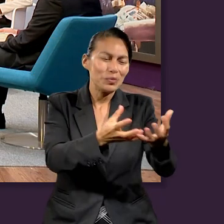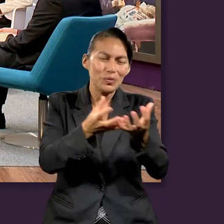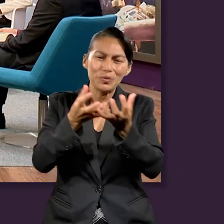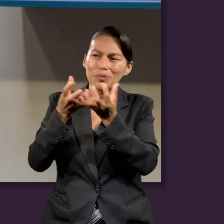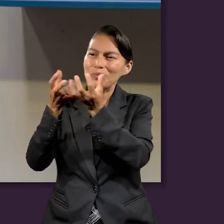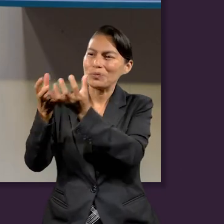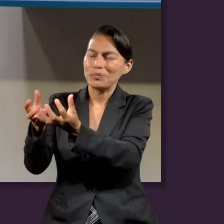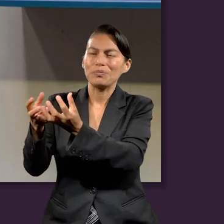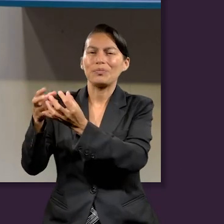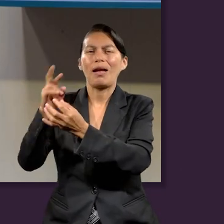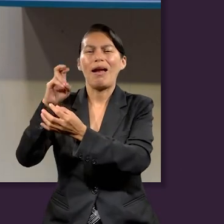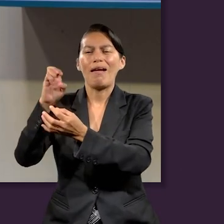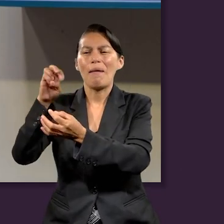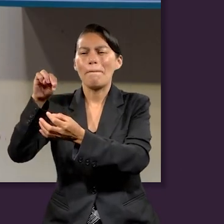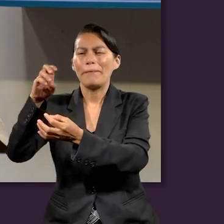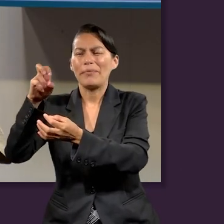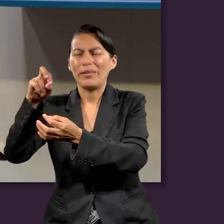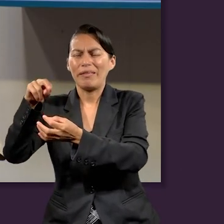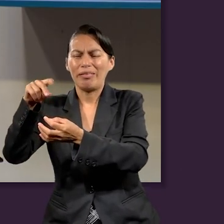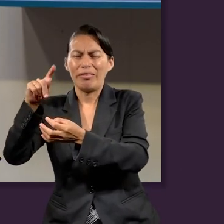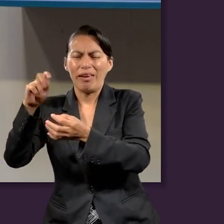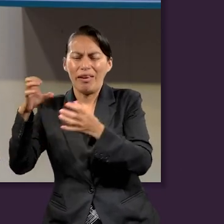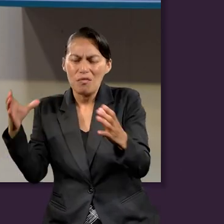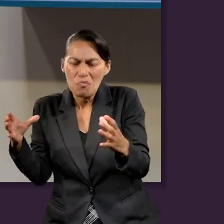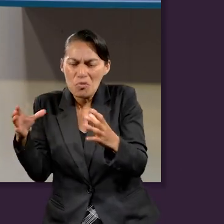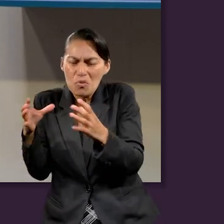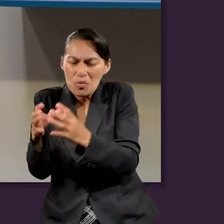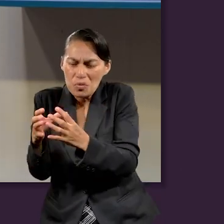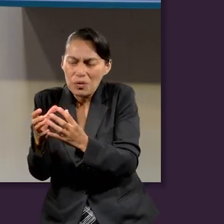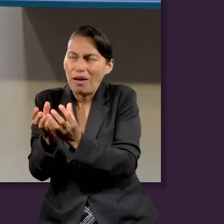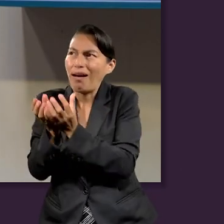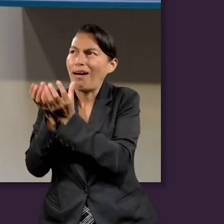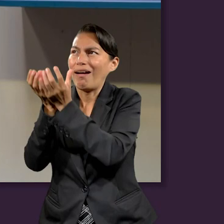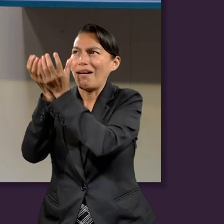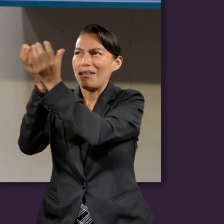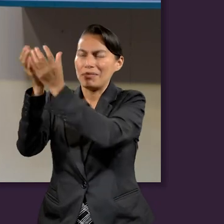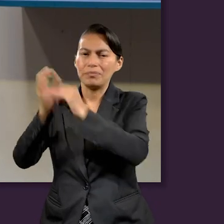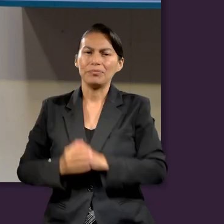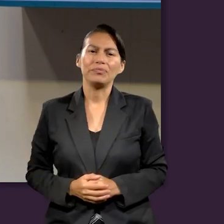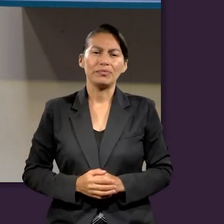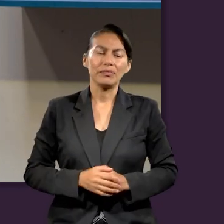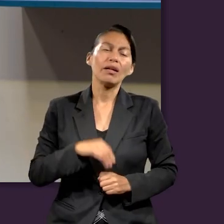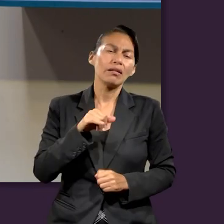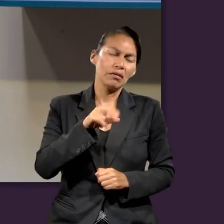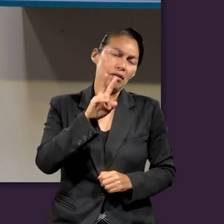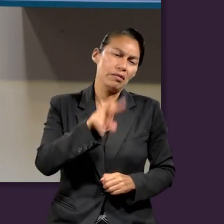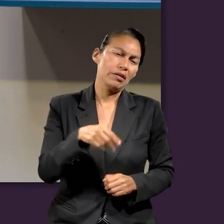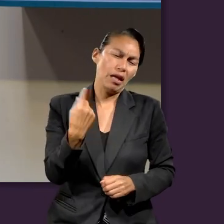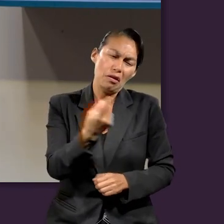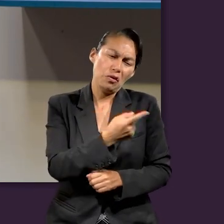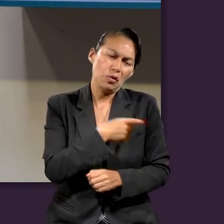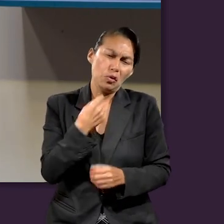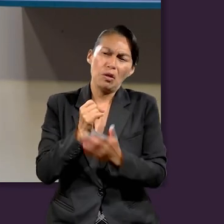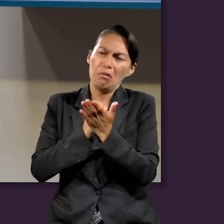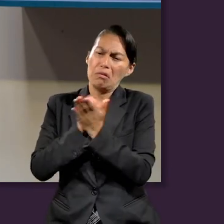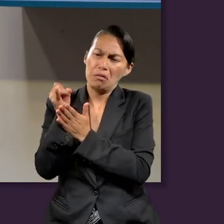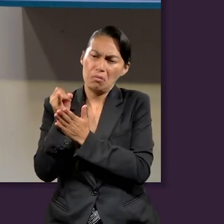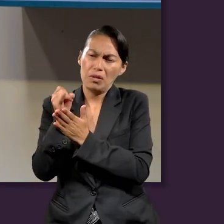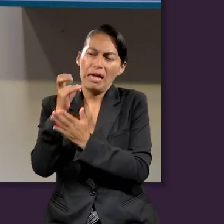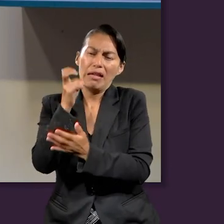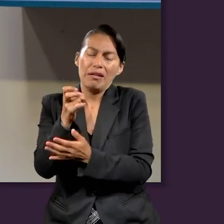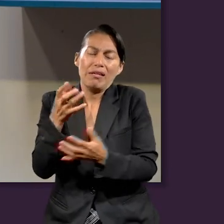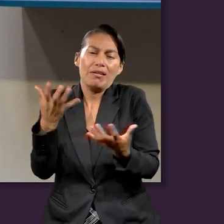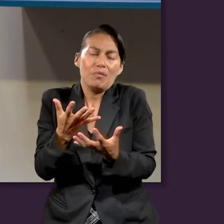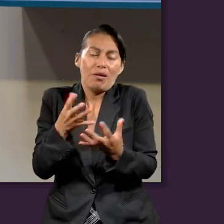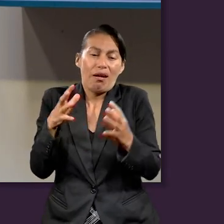elementos bien interesantes acerca de esa guerra, donde a final de cuentas la guerra la decidimos nosotros con nuestras decisiones.